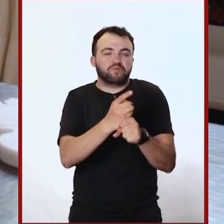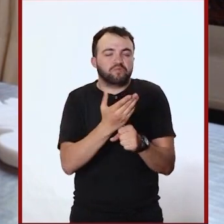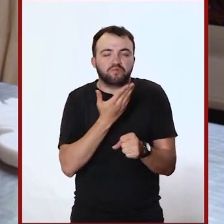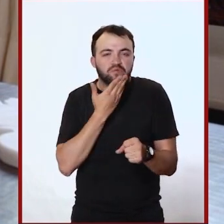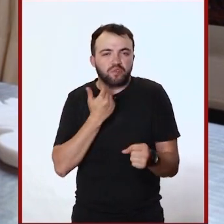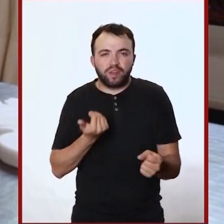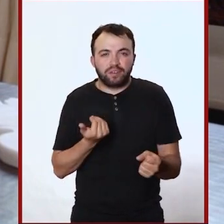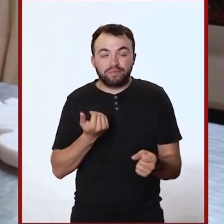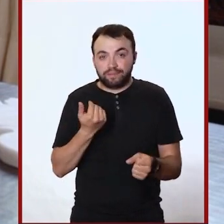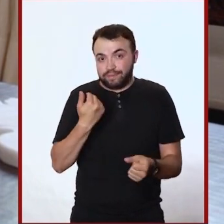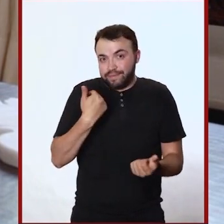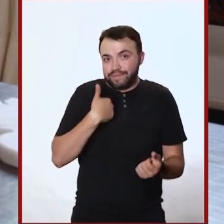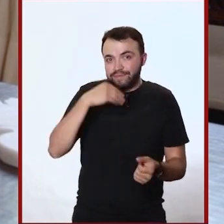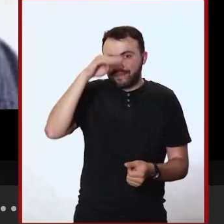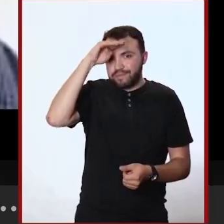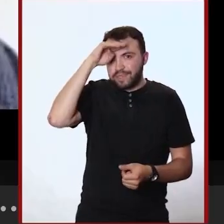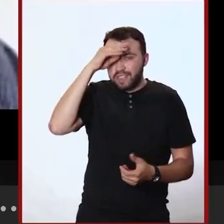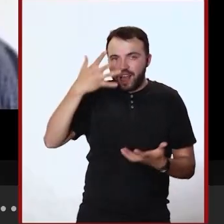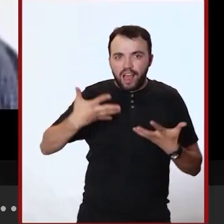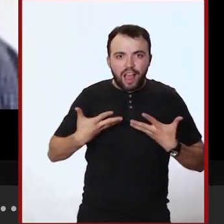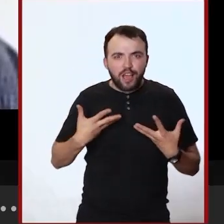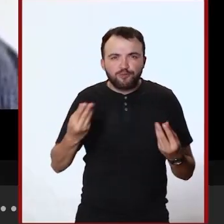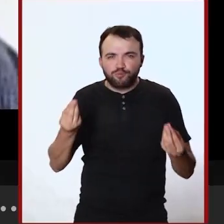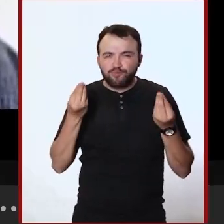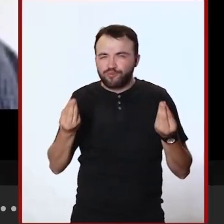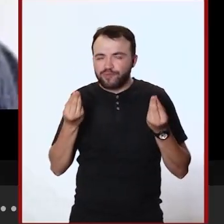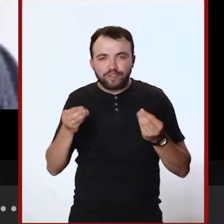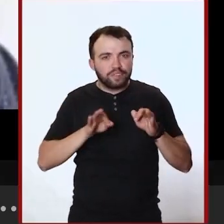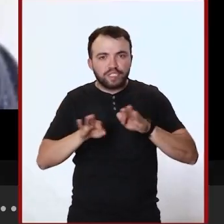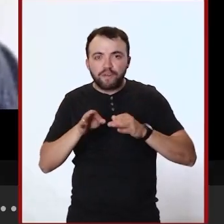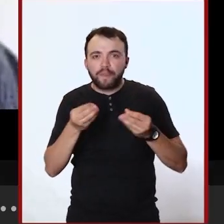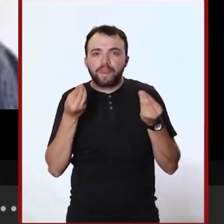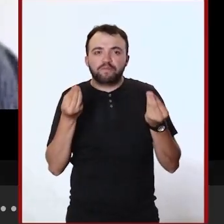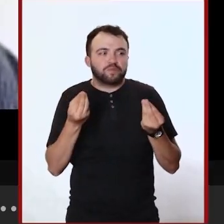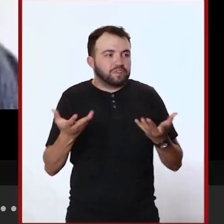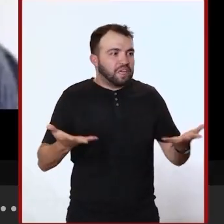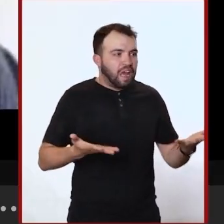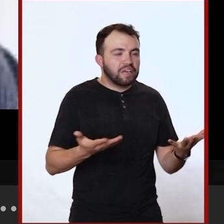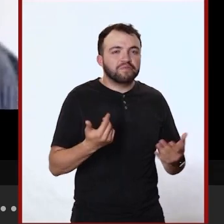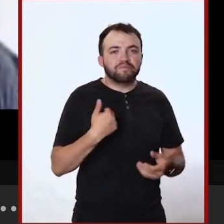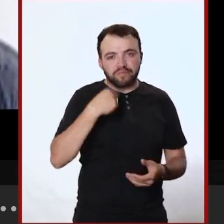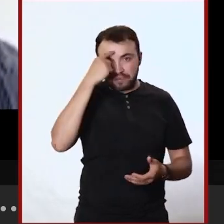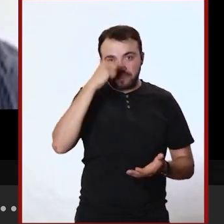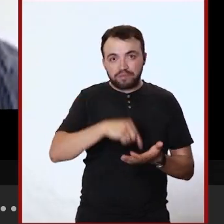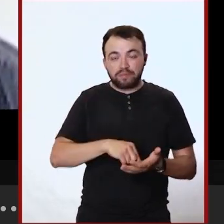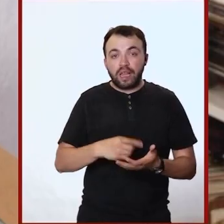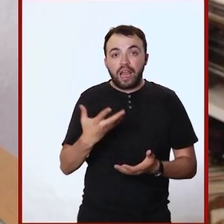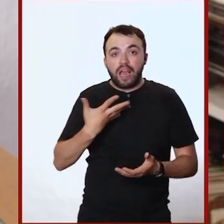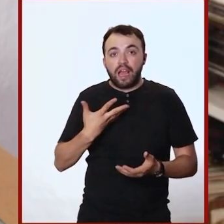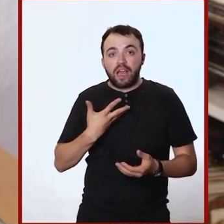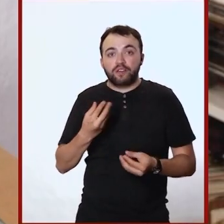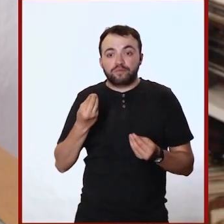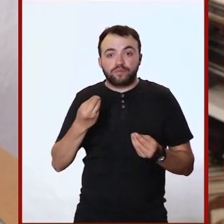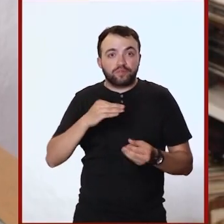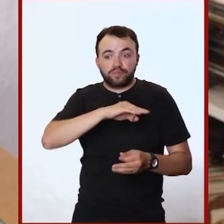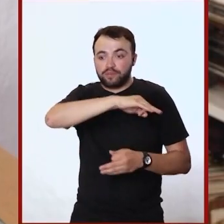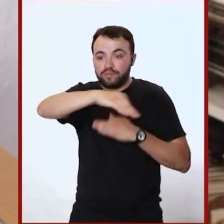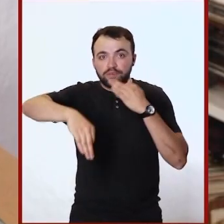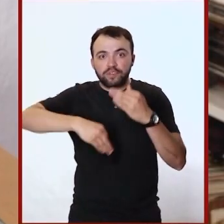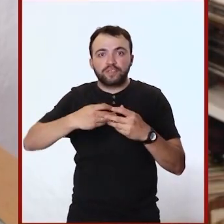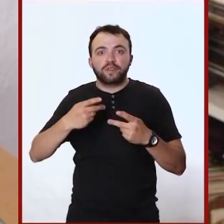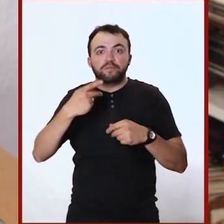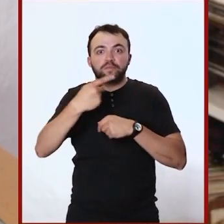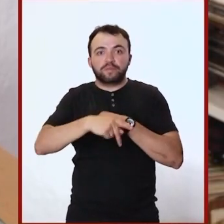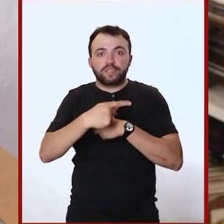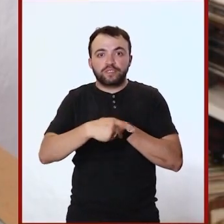hacer. Yo pienso que hay mucho trabajo y hay mucho que hacer, ¿no? Tenemos una sociedad que está llena de retos, todos los sectores, ¿no?